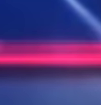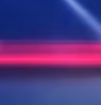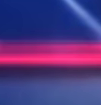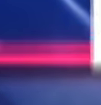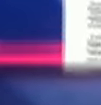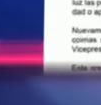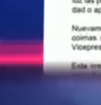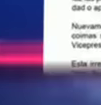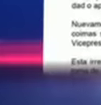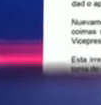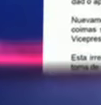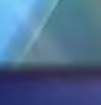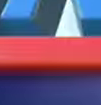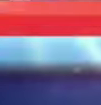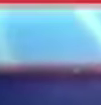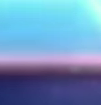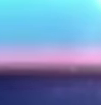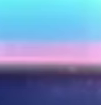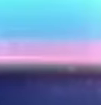su destitución.